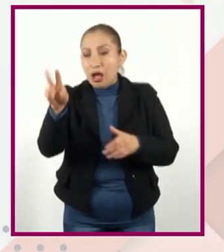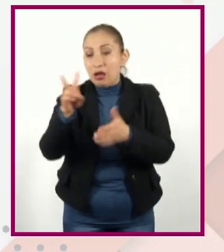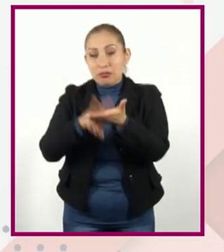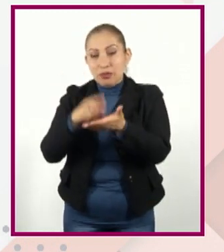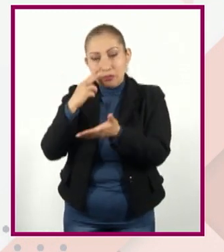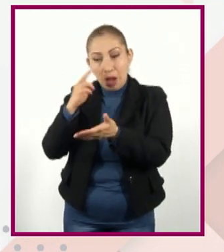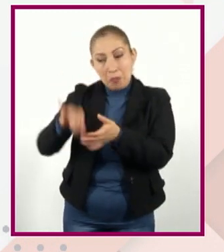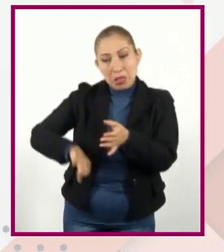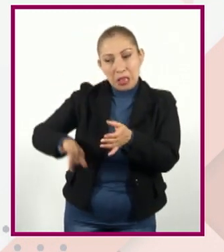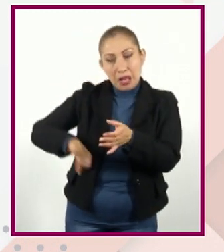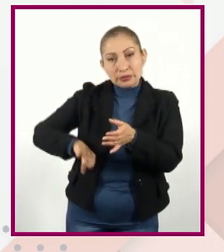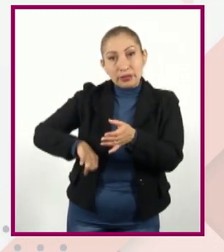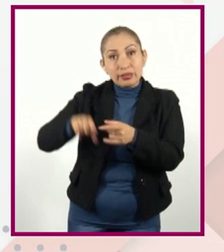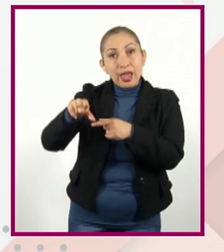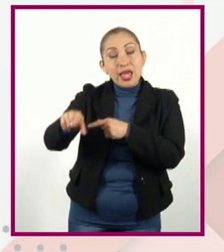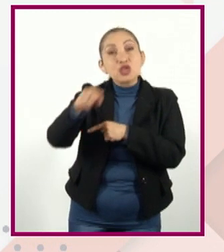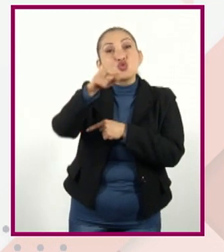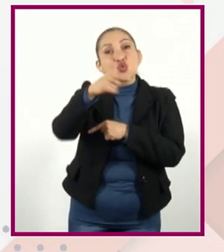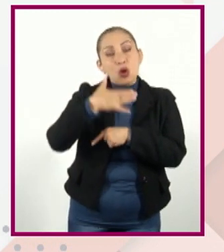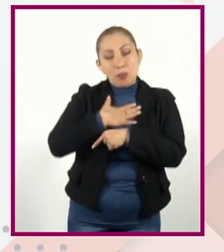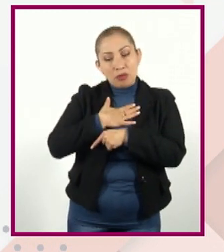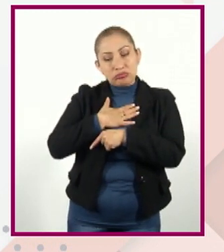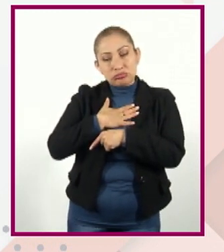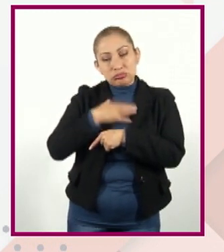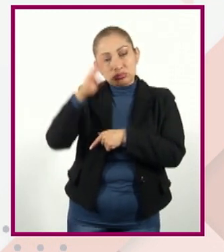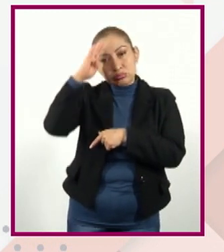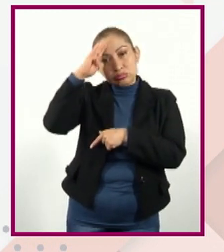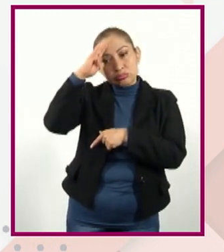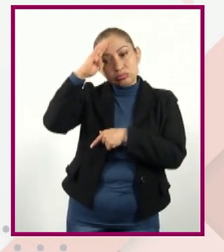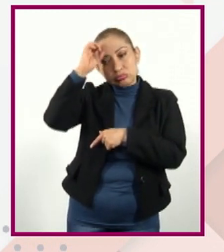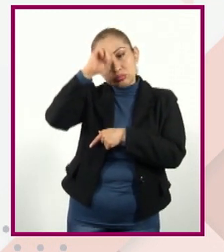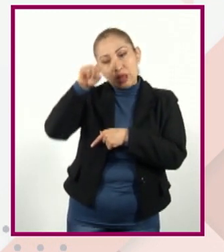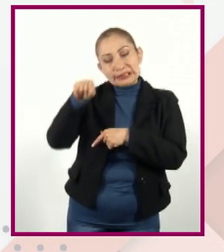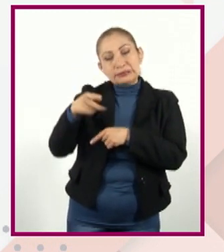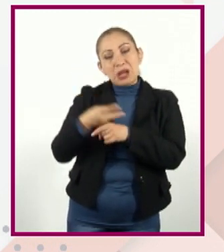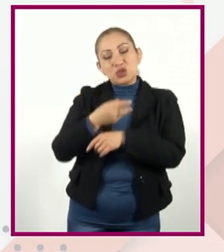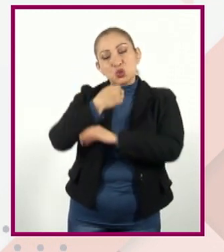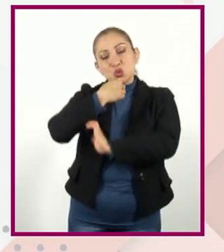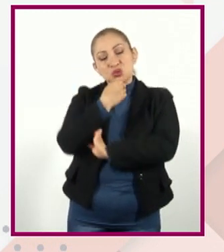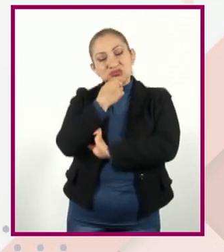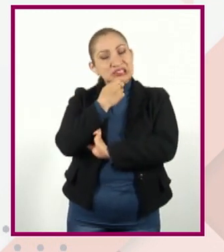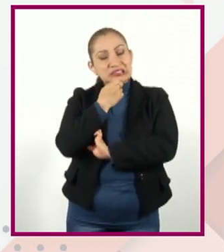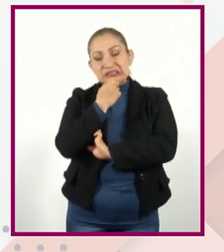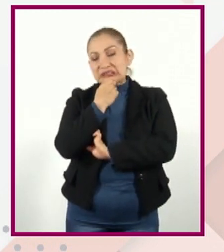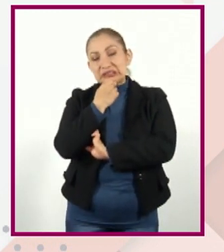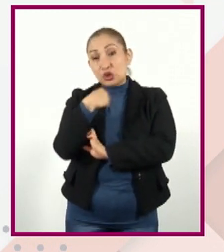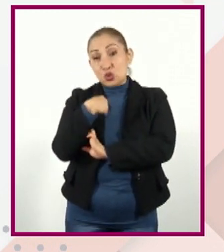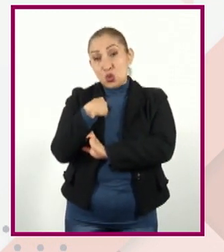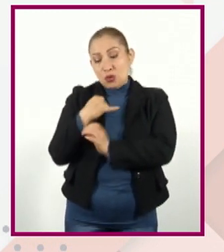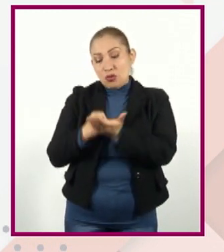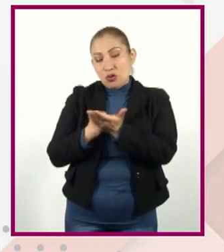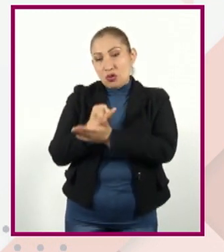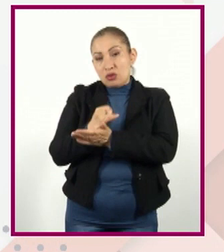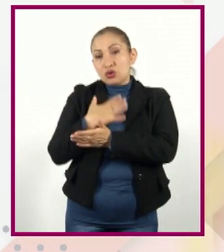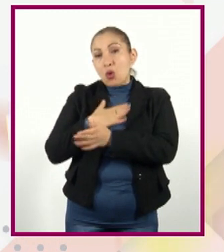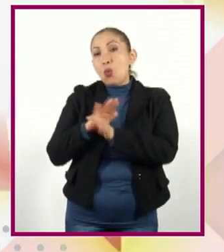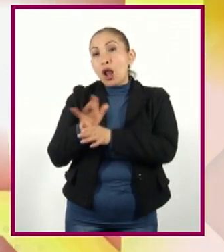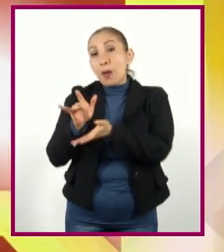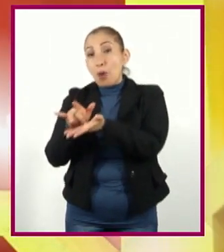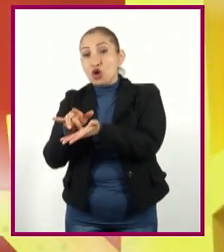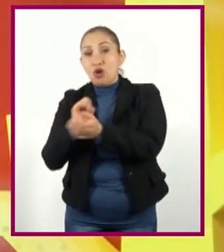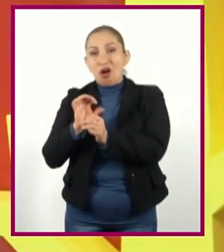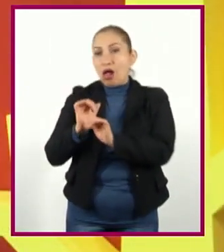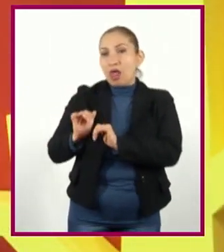por consiguiente, tomar una postura, ya sea ante el hecho o ante la forma de redactar o de tratar la nota